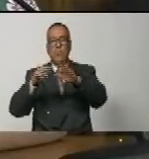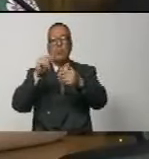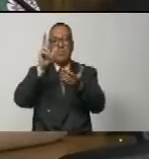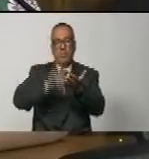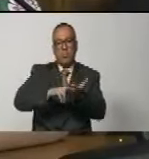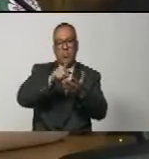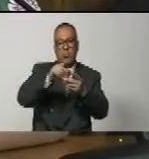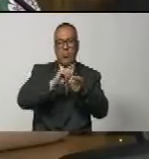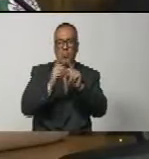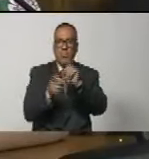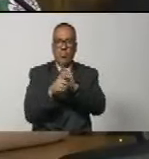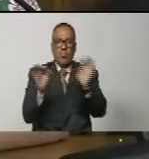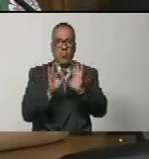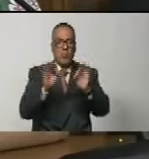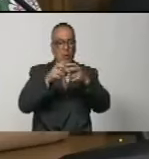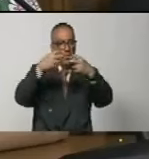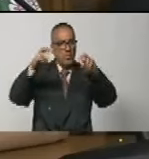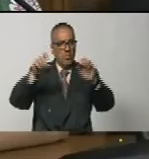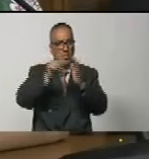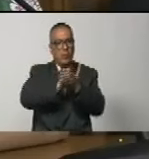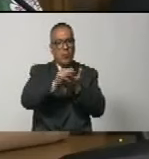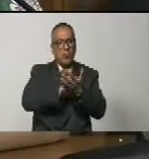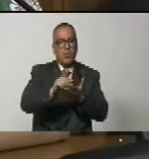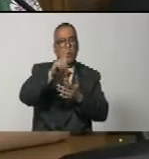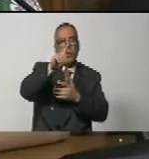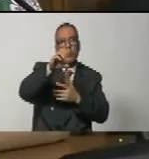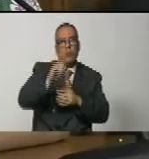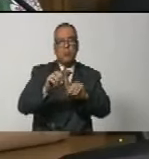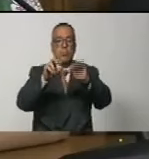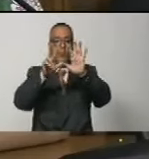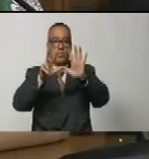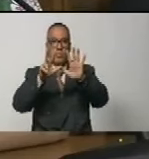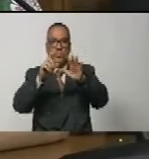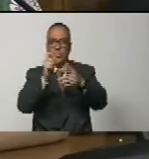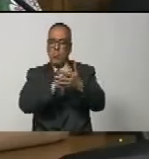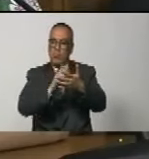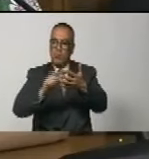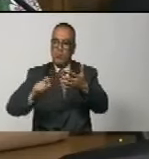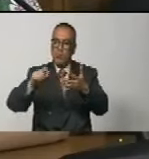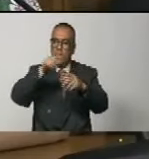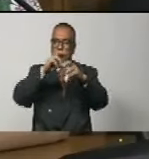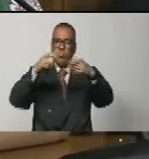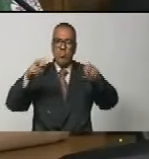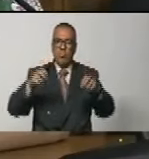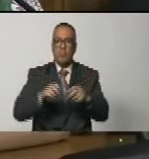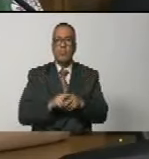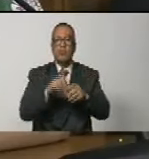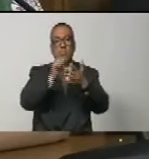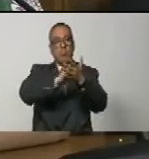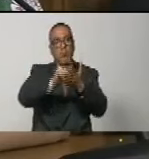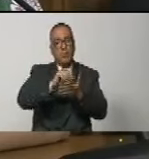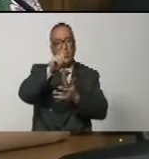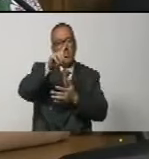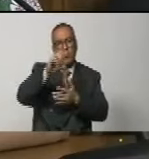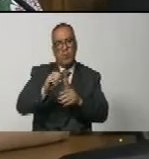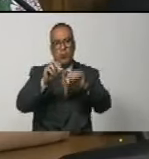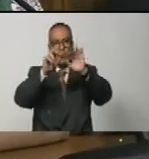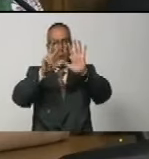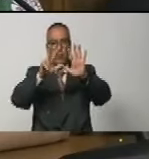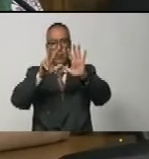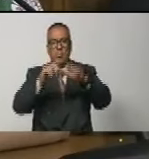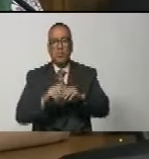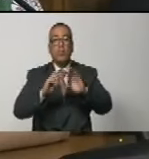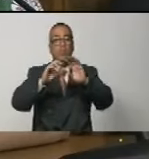sugiere aprobar sin modificación el contenido del artículo 108, el cual queda redactado en los siguientes términos. Artículo